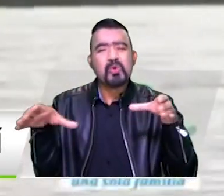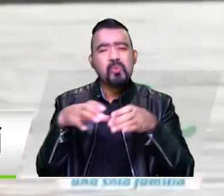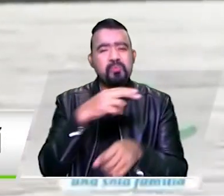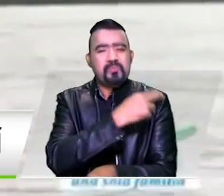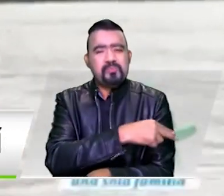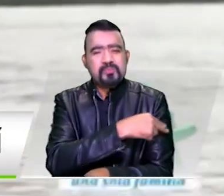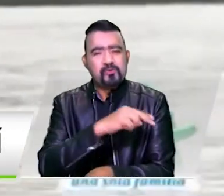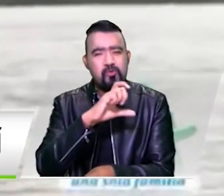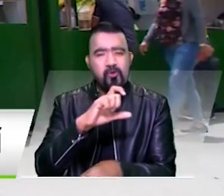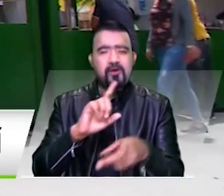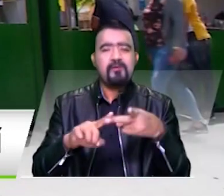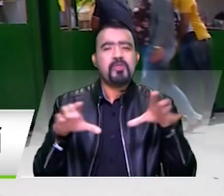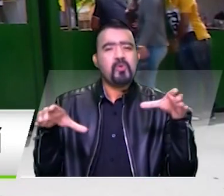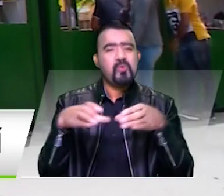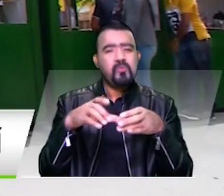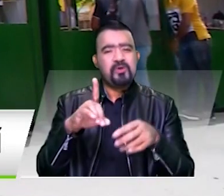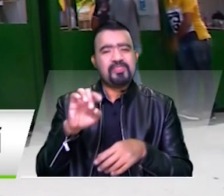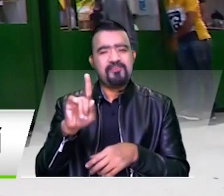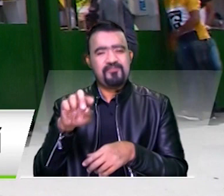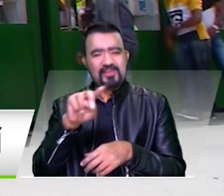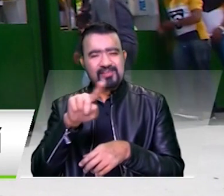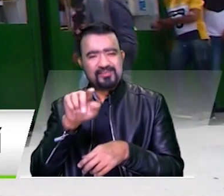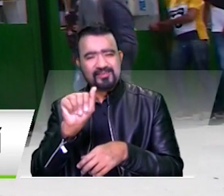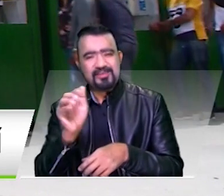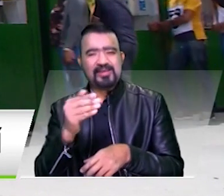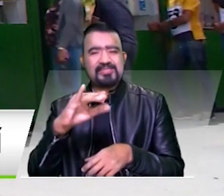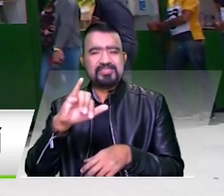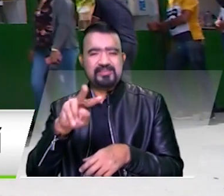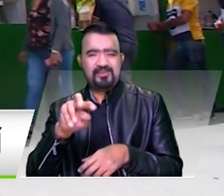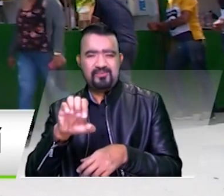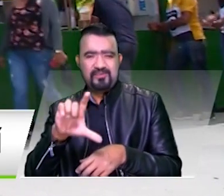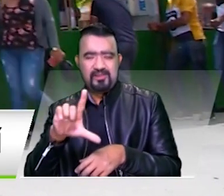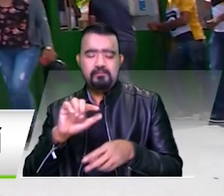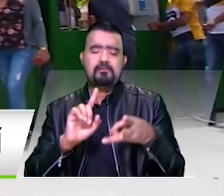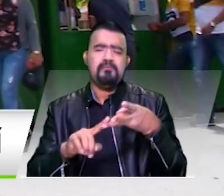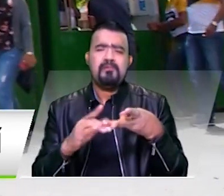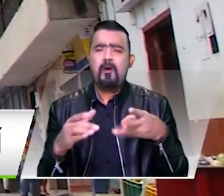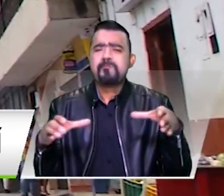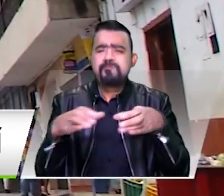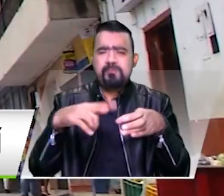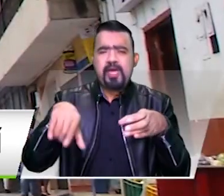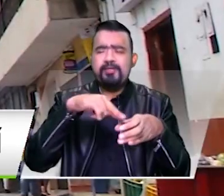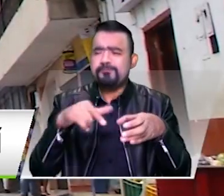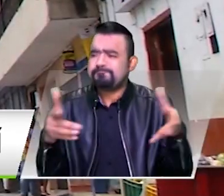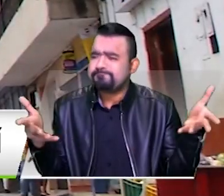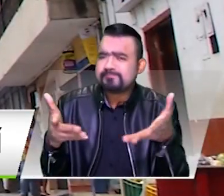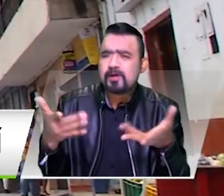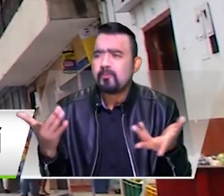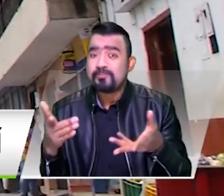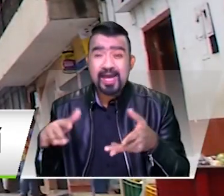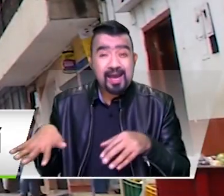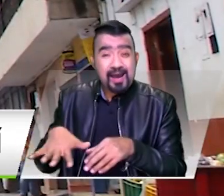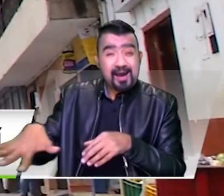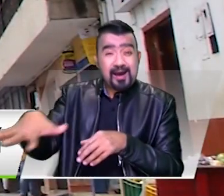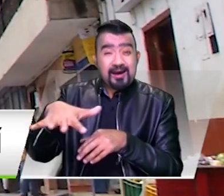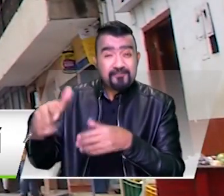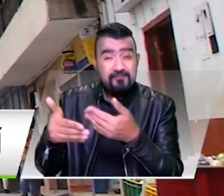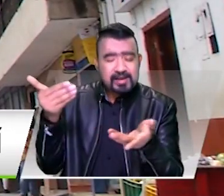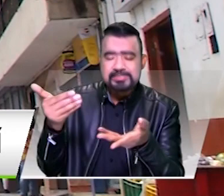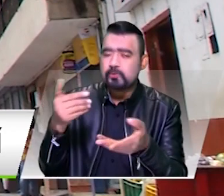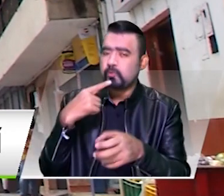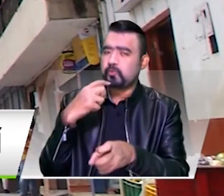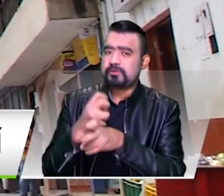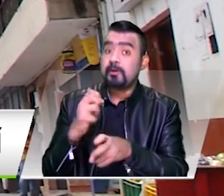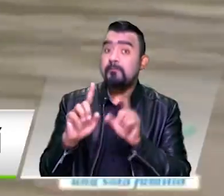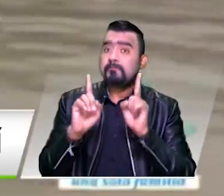unieron sus esfuerzos para intensificar la búsqueda en la vereda ubicada en una zona de difícil acceso y a unas tres